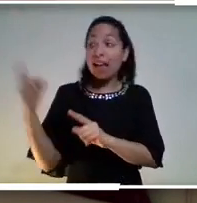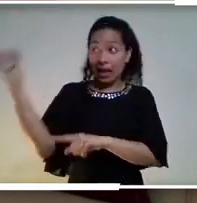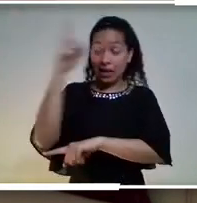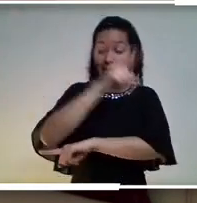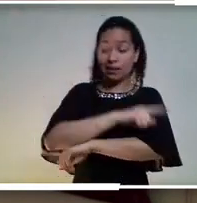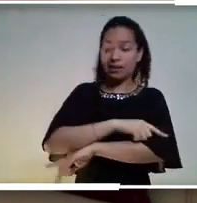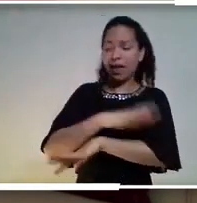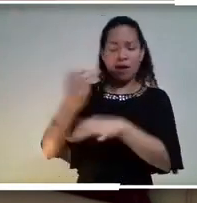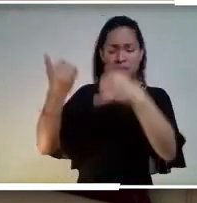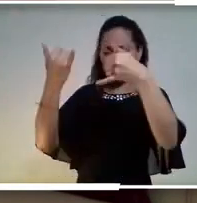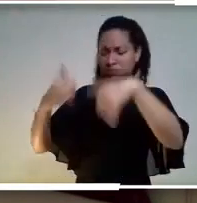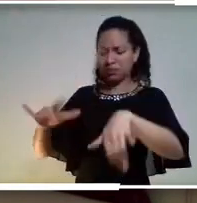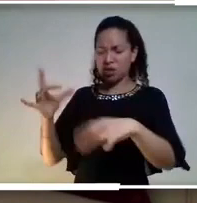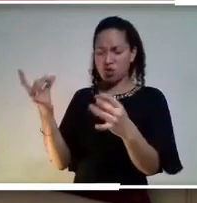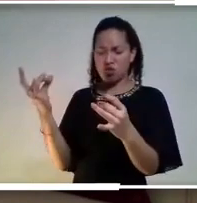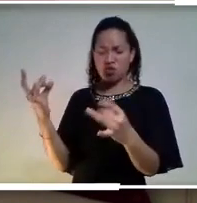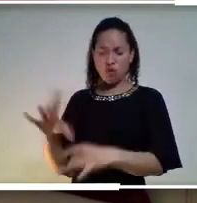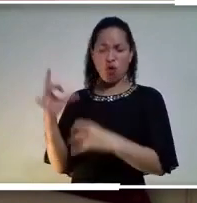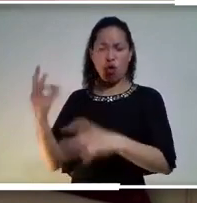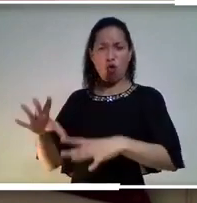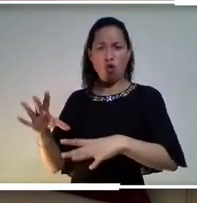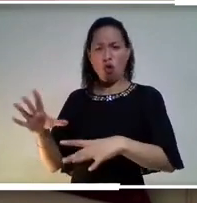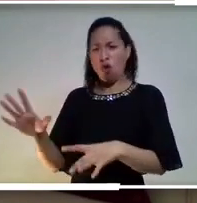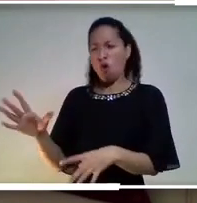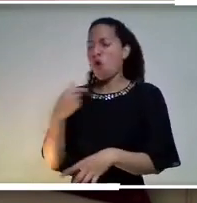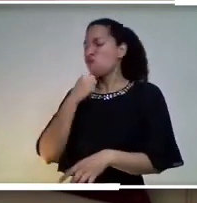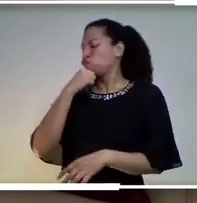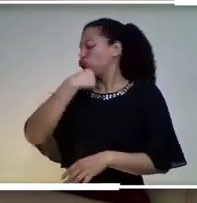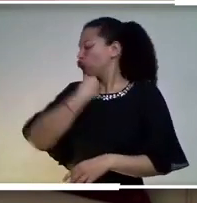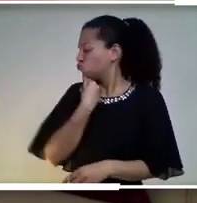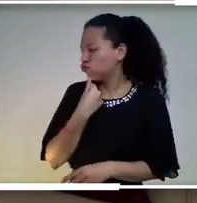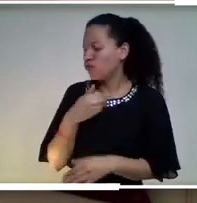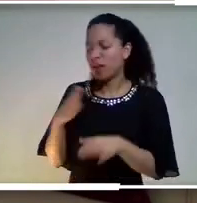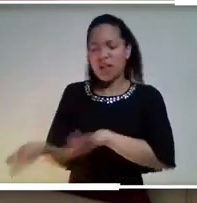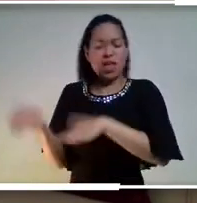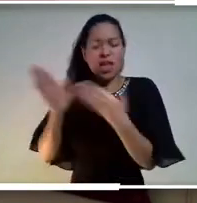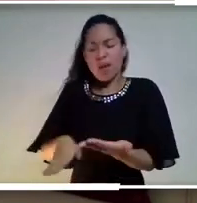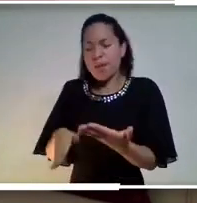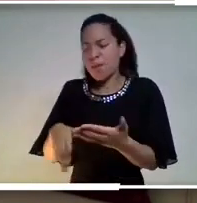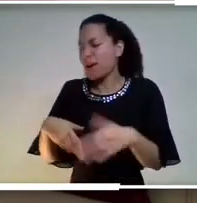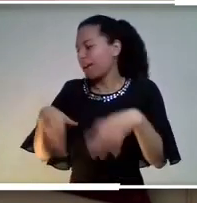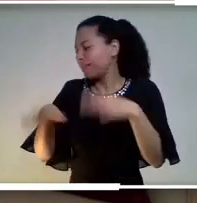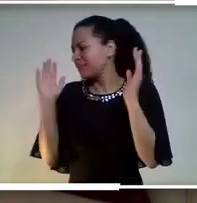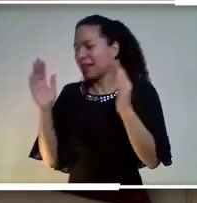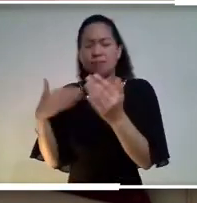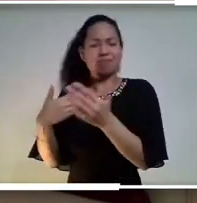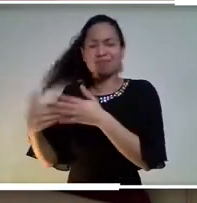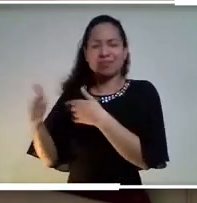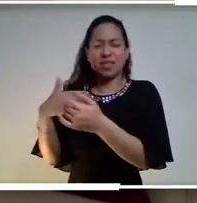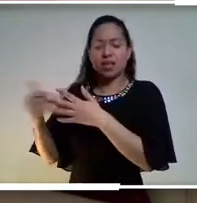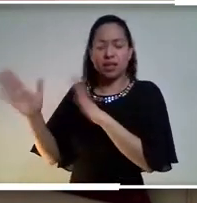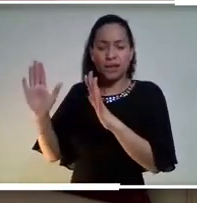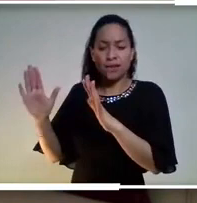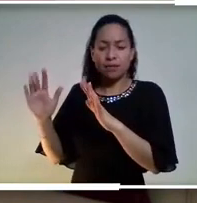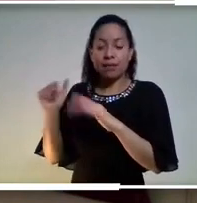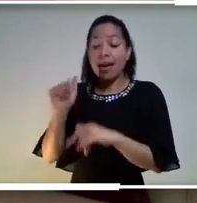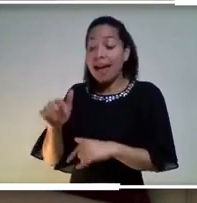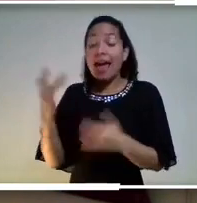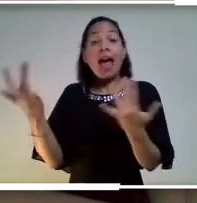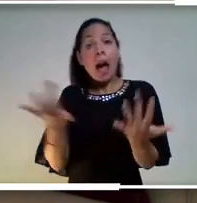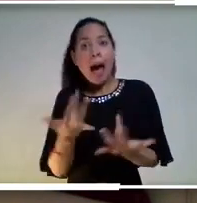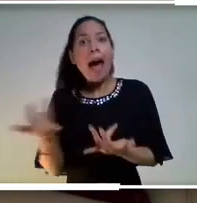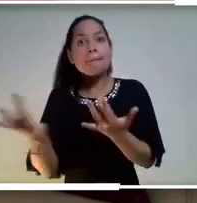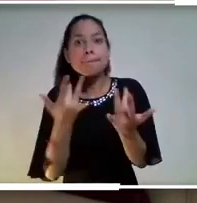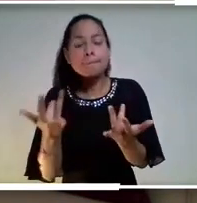muerte para siempre será la gran resurrección amados esta es una esperanza segura porque la respalda el mismo dios